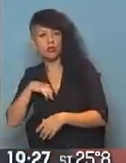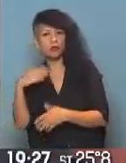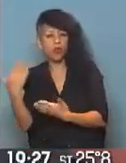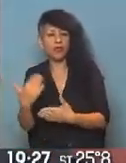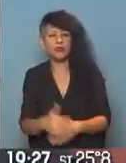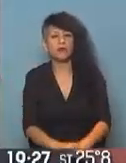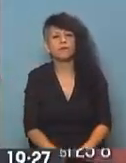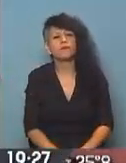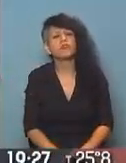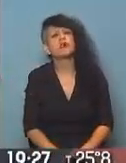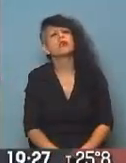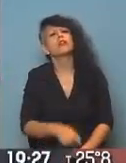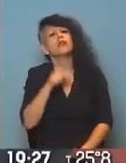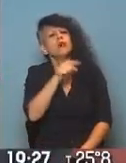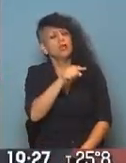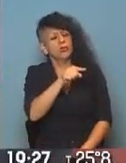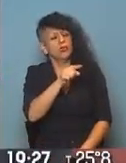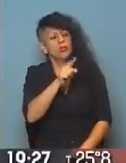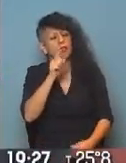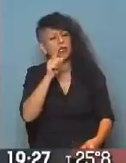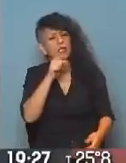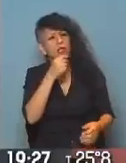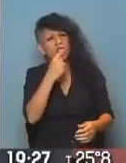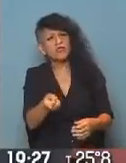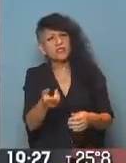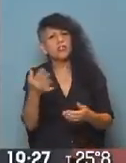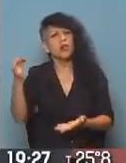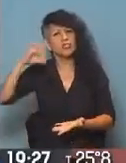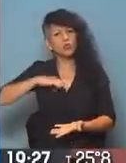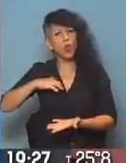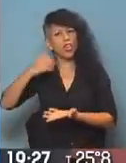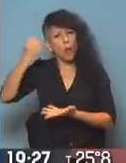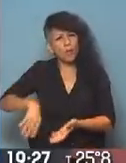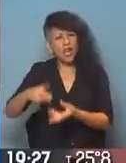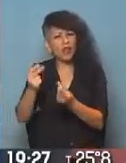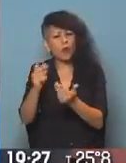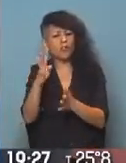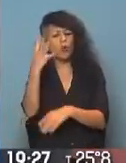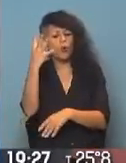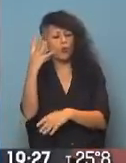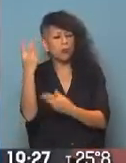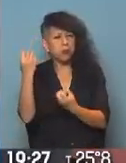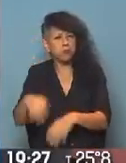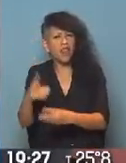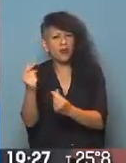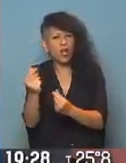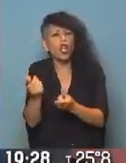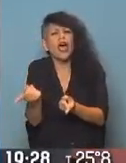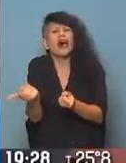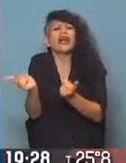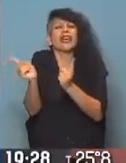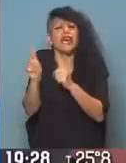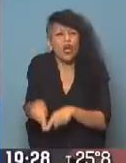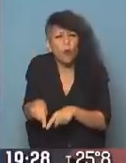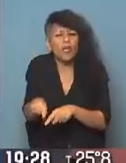esa medida de ustedes da casi 19 por ciento de pérdida de los salarios a la inflación cuando crees que se pueden empezar a recuperar claro